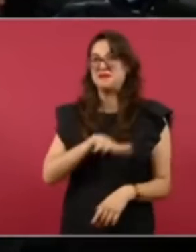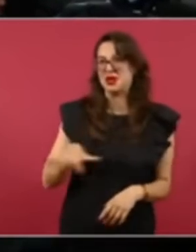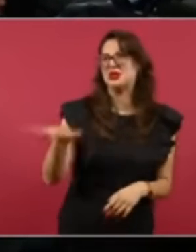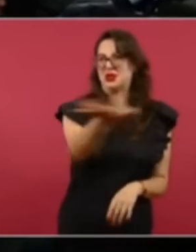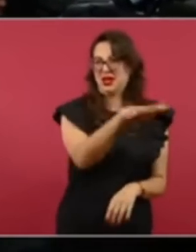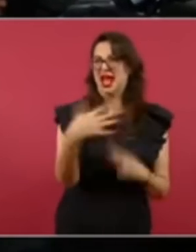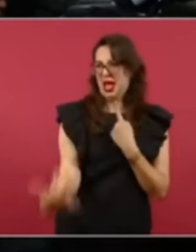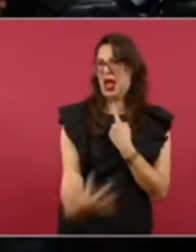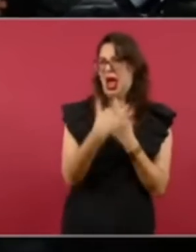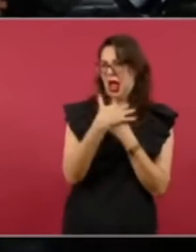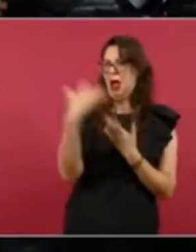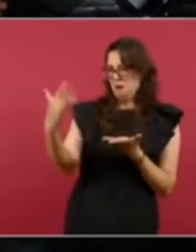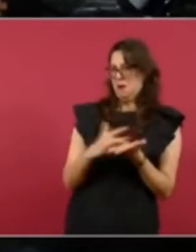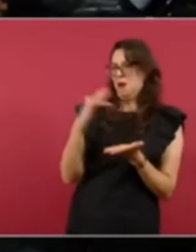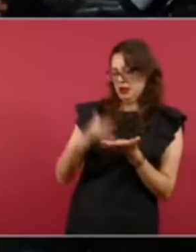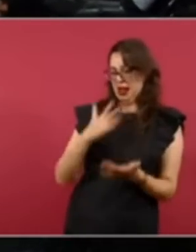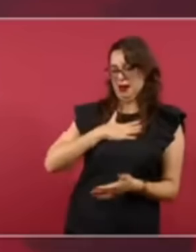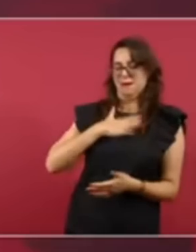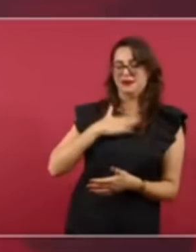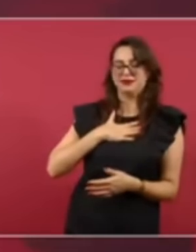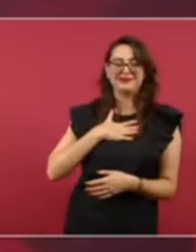recoger los sentimientos del pueblo.